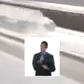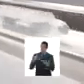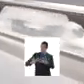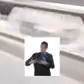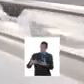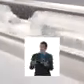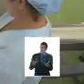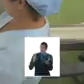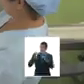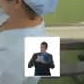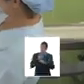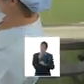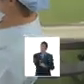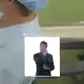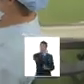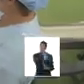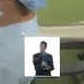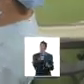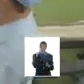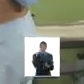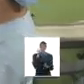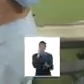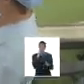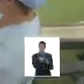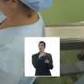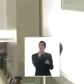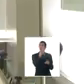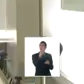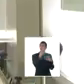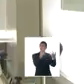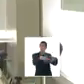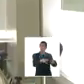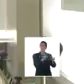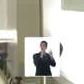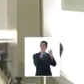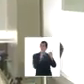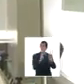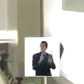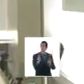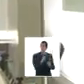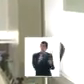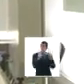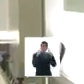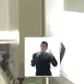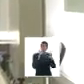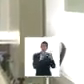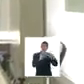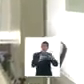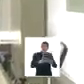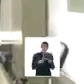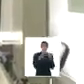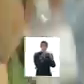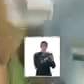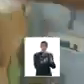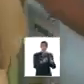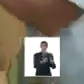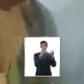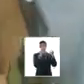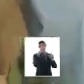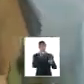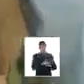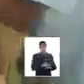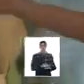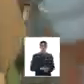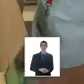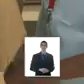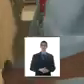la distribución de destroza para los servicios de urgencia del país y continúa la intensa búsqueda de proveedores para